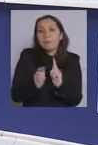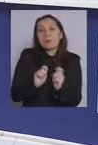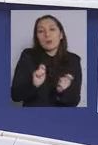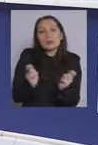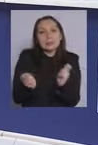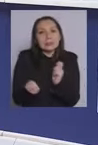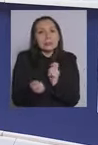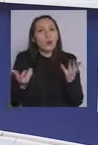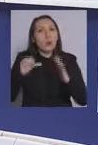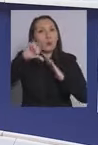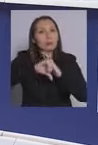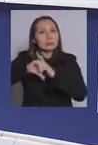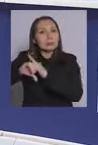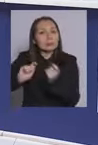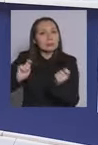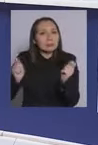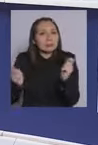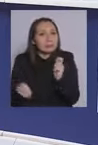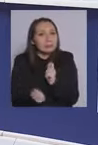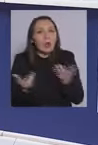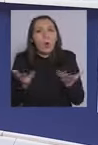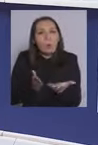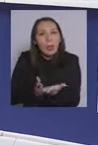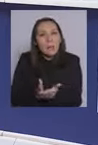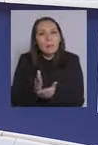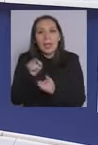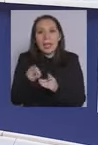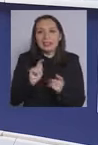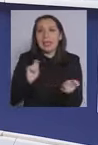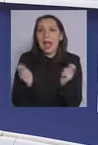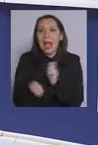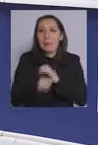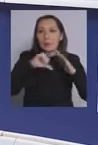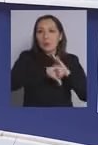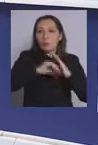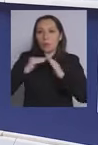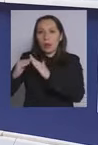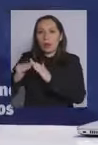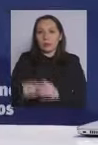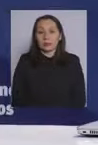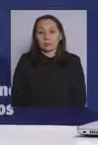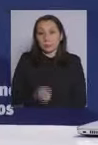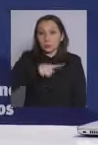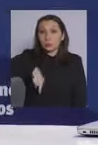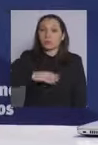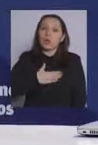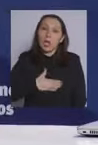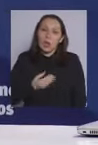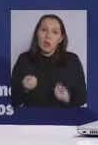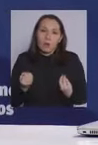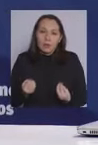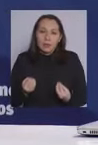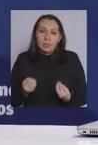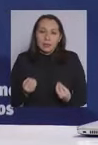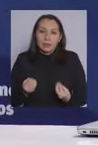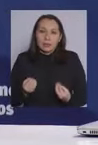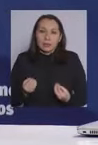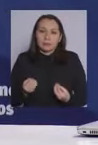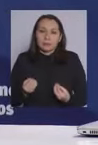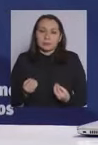transición y cuánto podríamos ver también que se implemente también este cambio en las cuarentenas? Nosotros quisiéramos, obviamente,